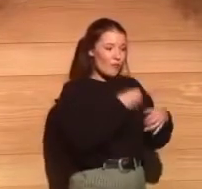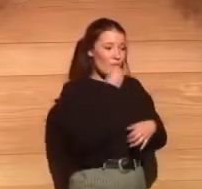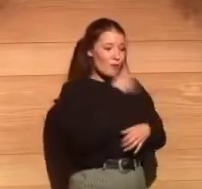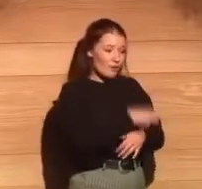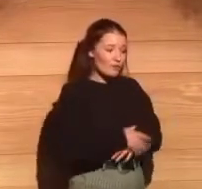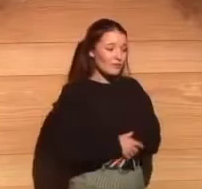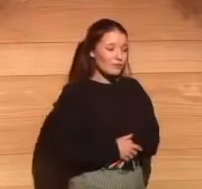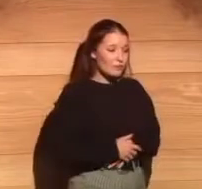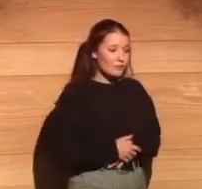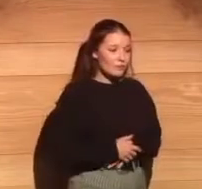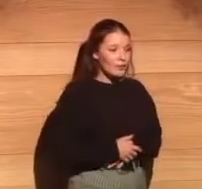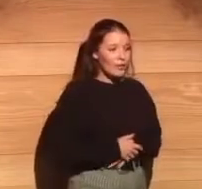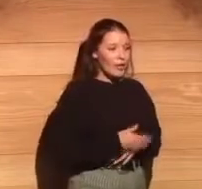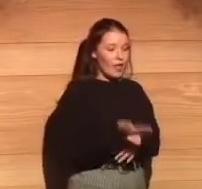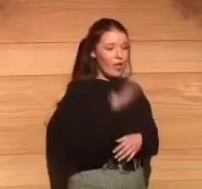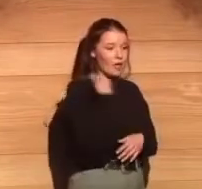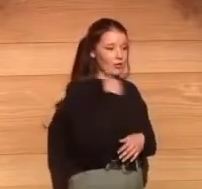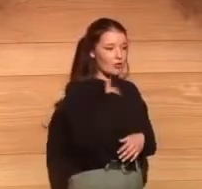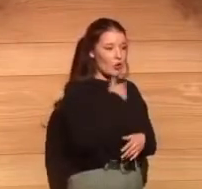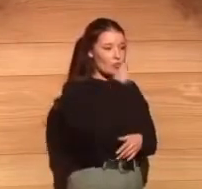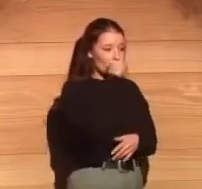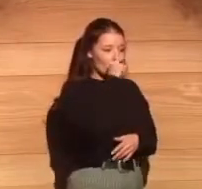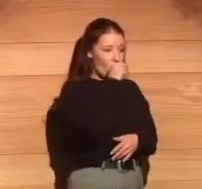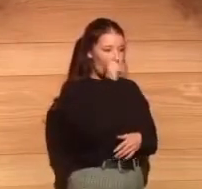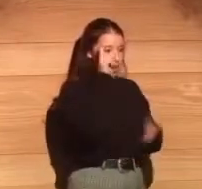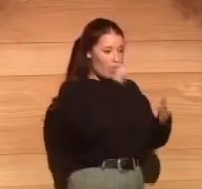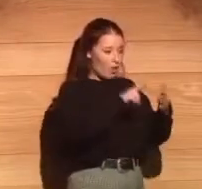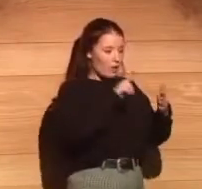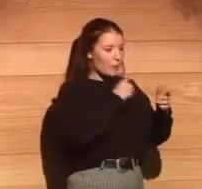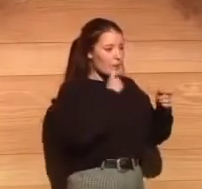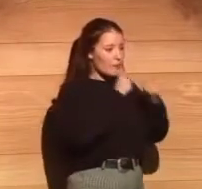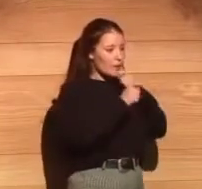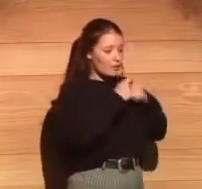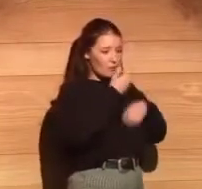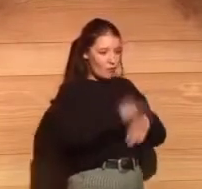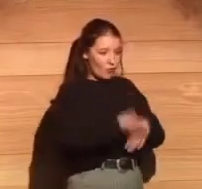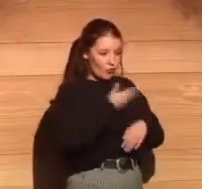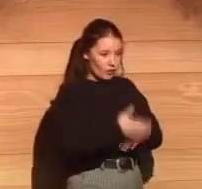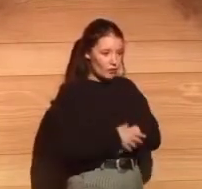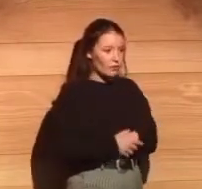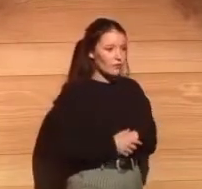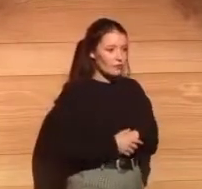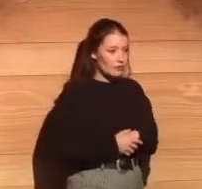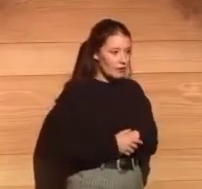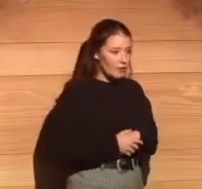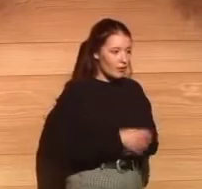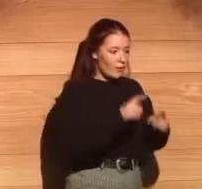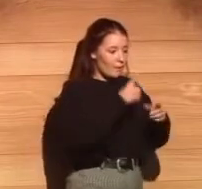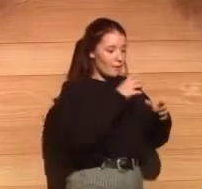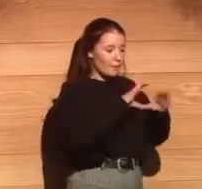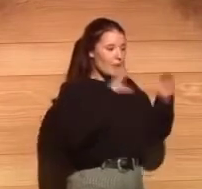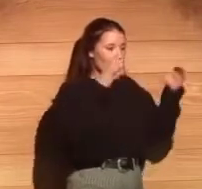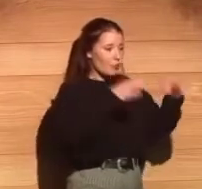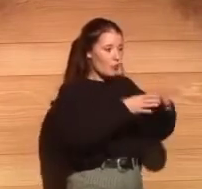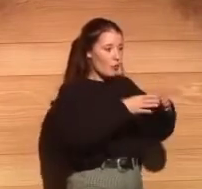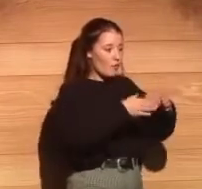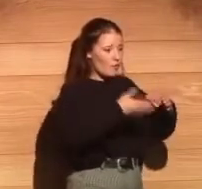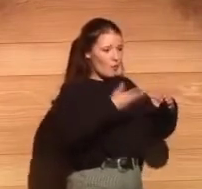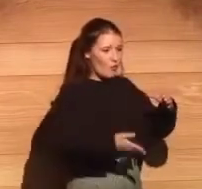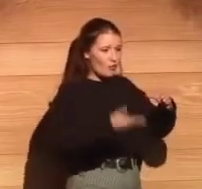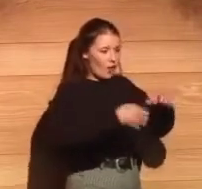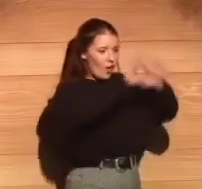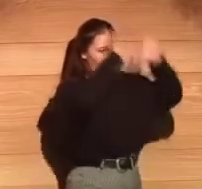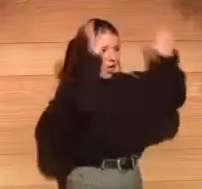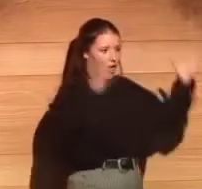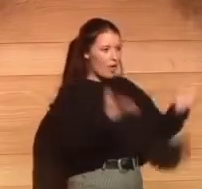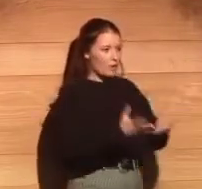todavía leía un tuit de un periodista muy destacado que escribe en un medio internacional de los más influyentes del mundo, que desde luego